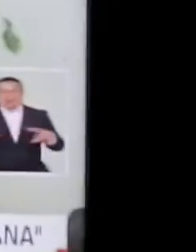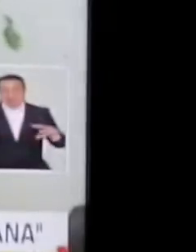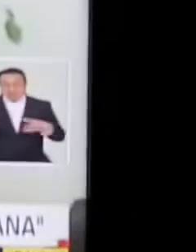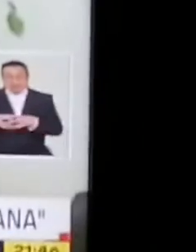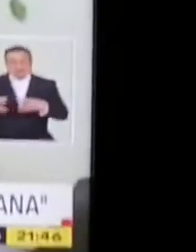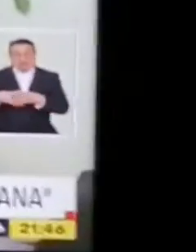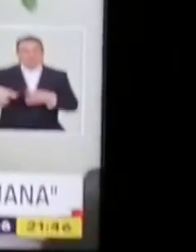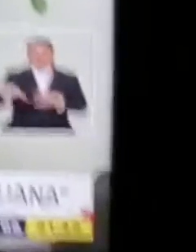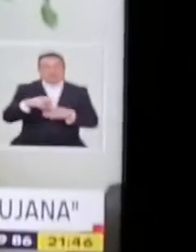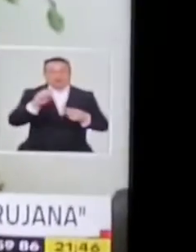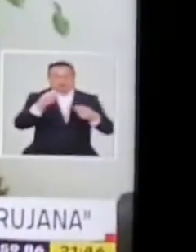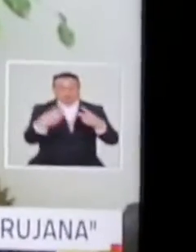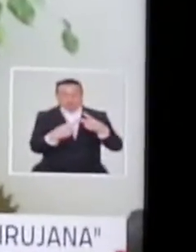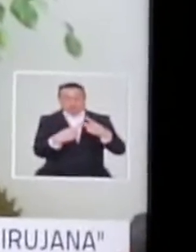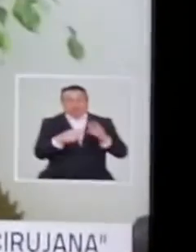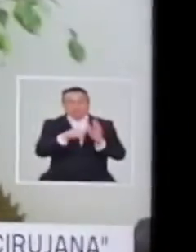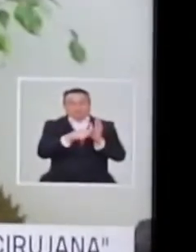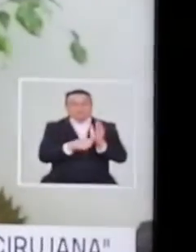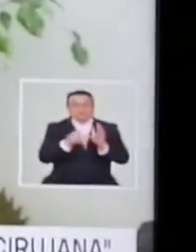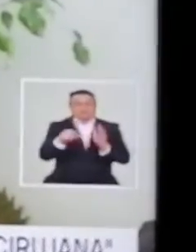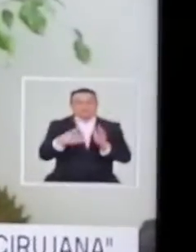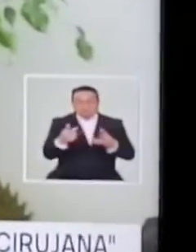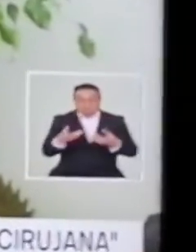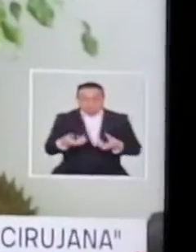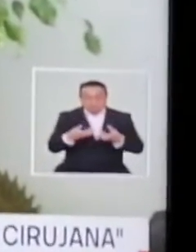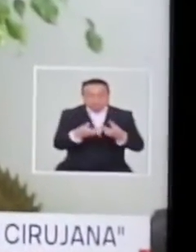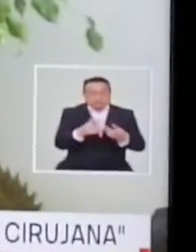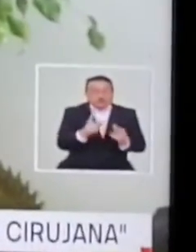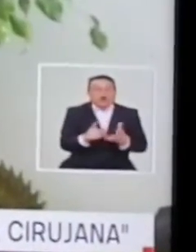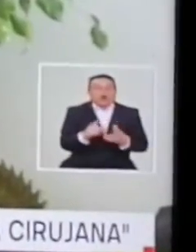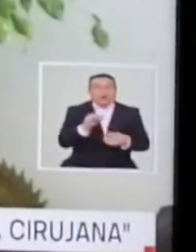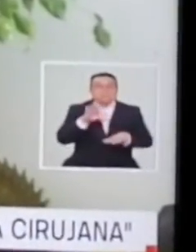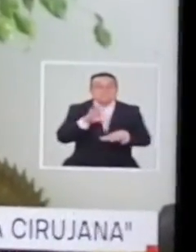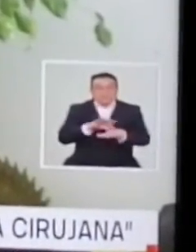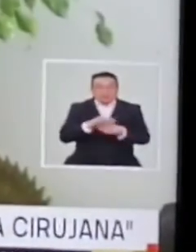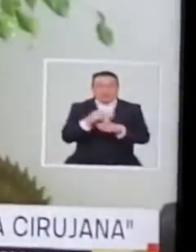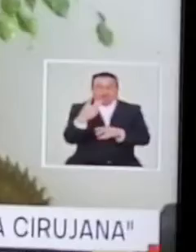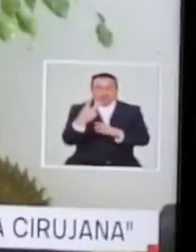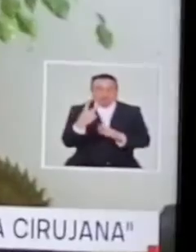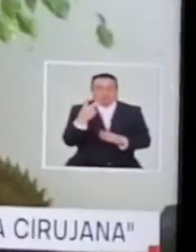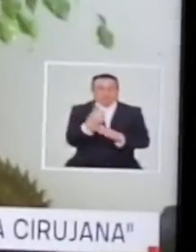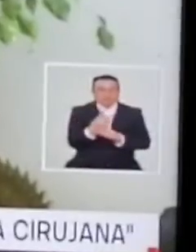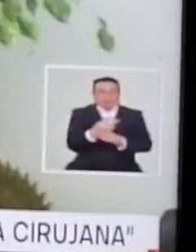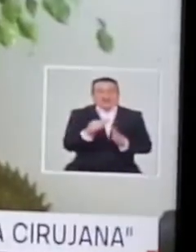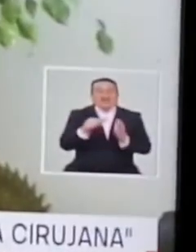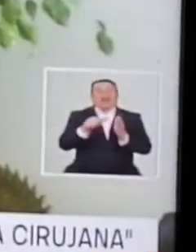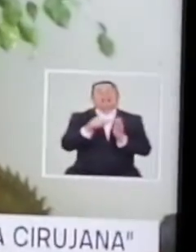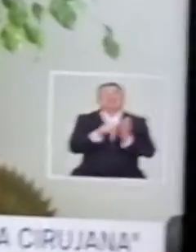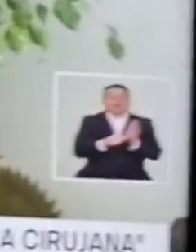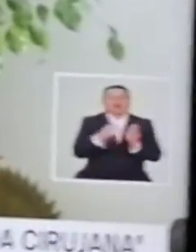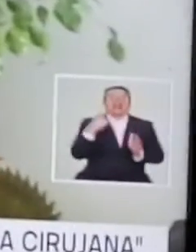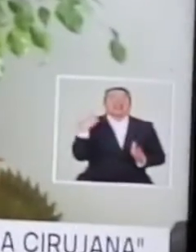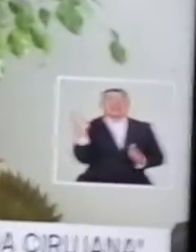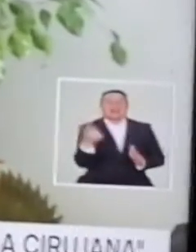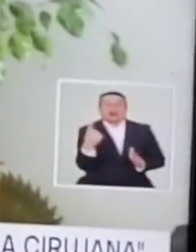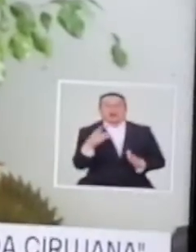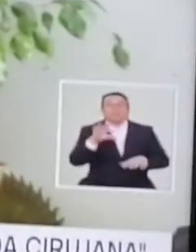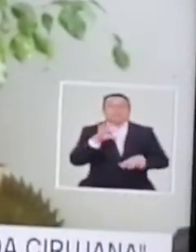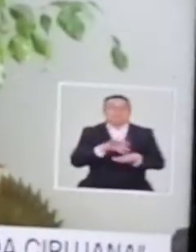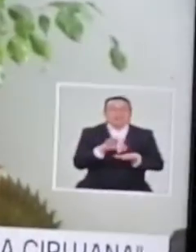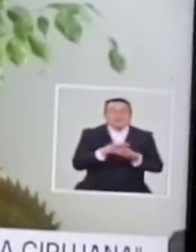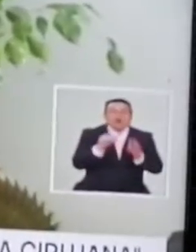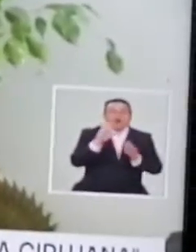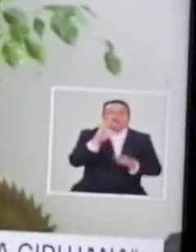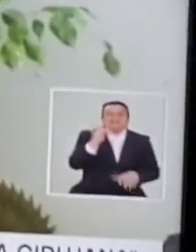insisto, los segundos cirujanos no son arsenaleros ni enfermeras, son médicos. O cirujanos generales, o médicos cirujanos, o en